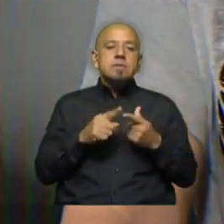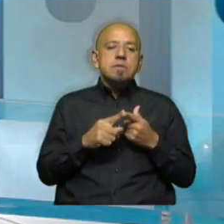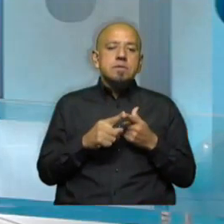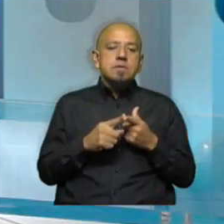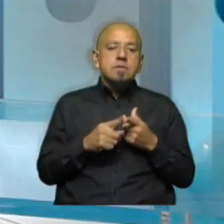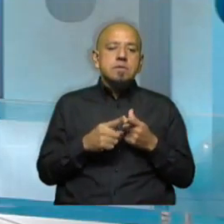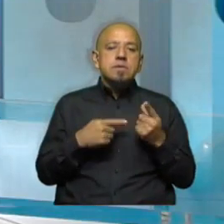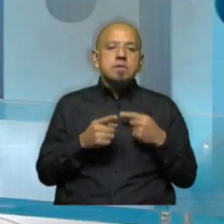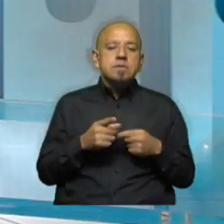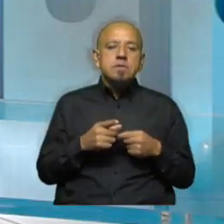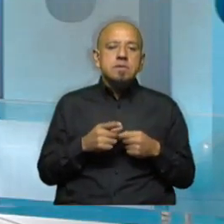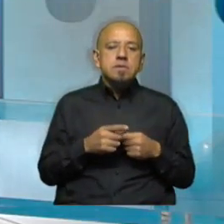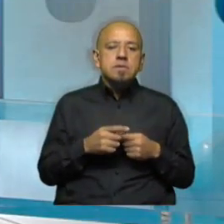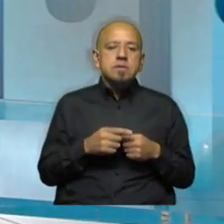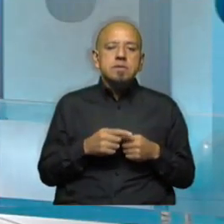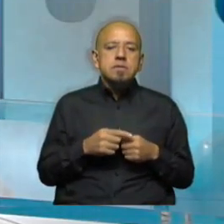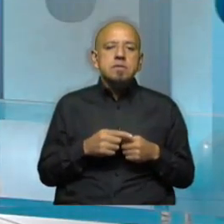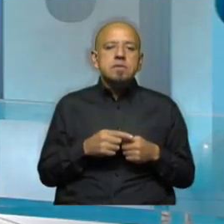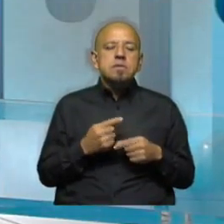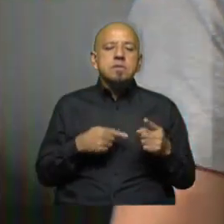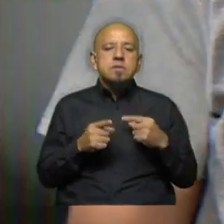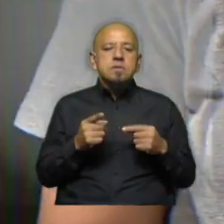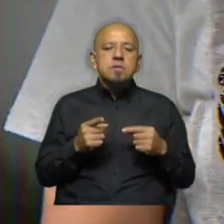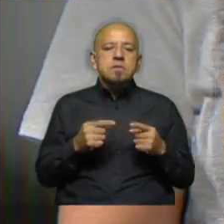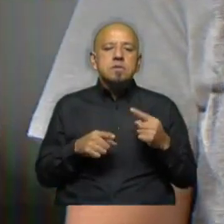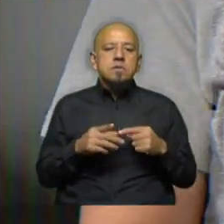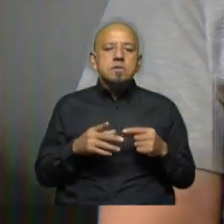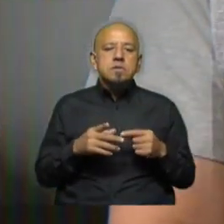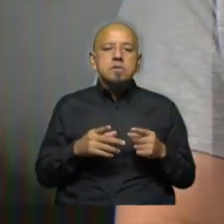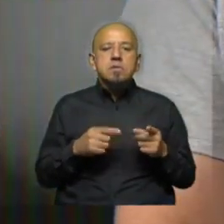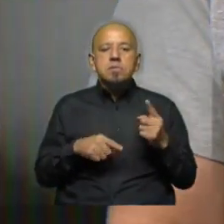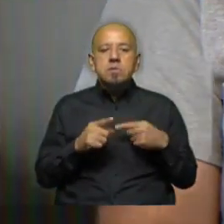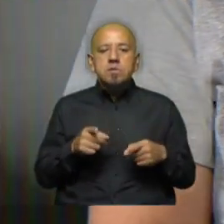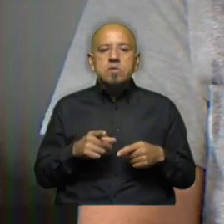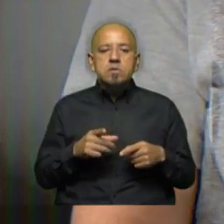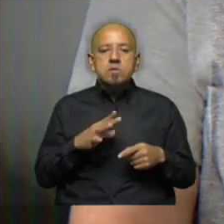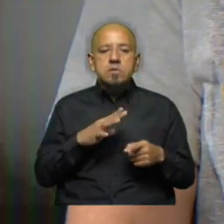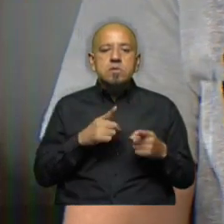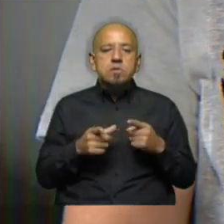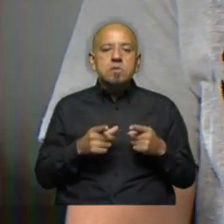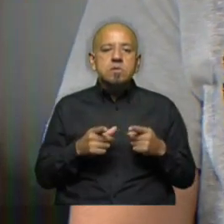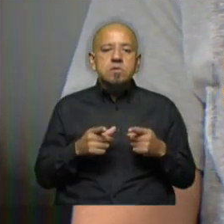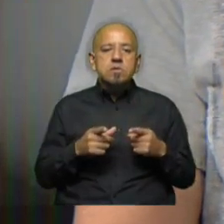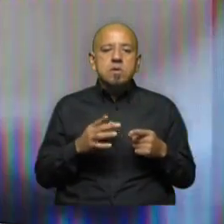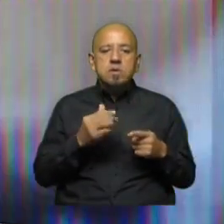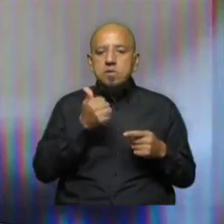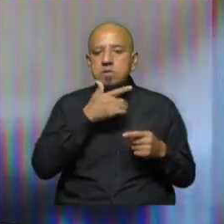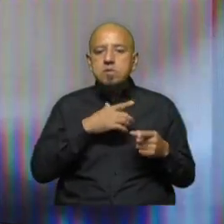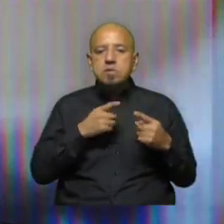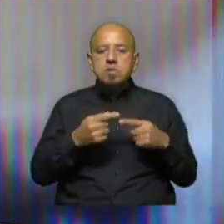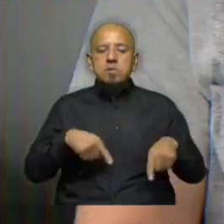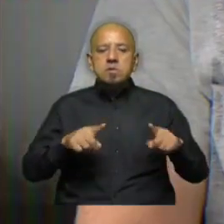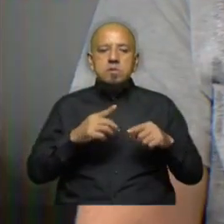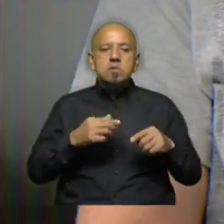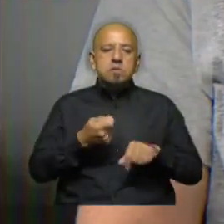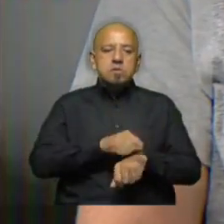de ser deportista de carrera, que por lo que vos decís no llegó a mucho más, pero le pones como mucho ojo a esas historias de